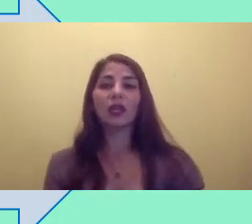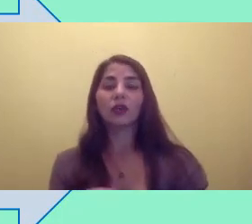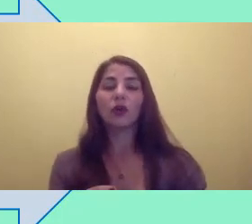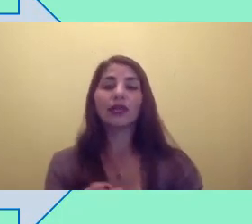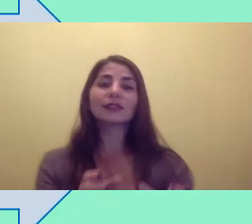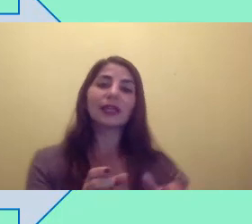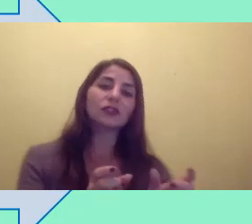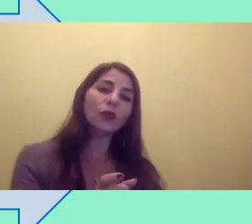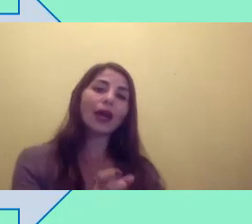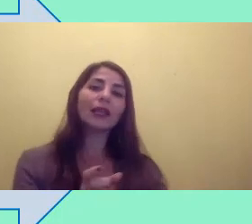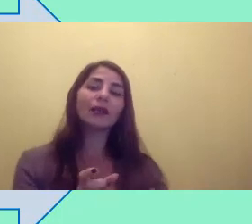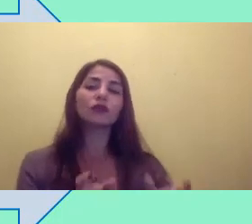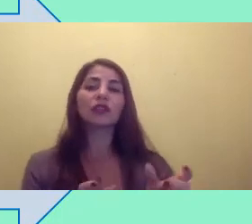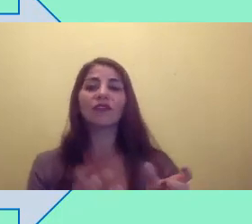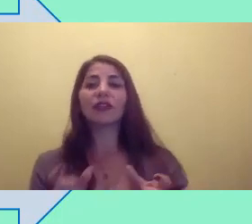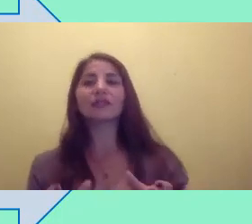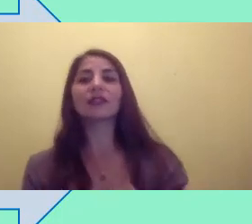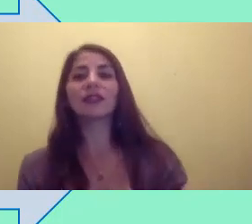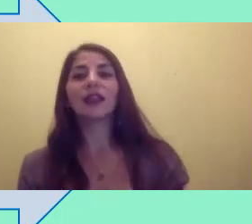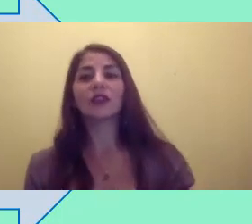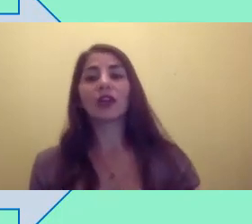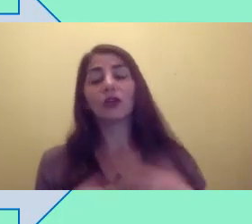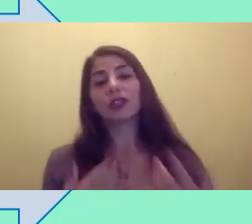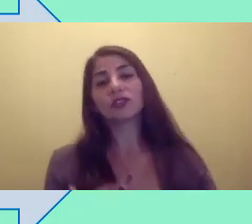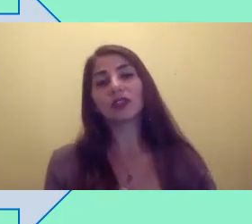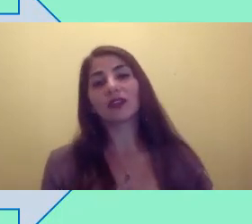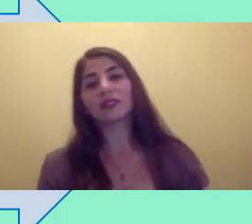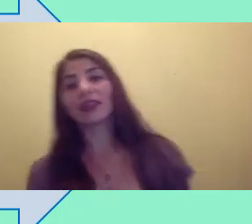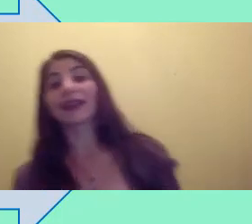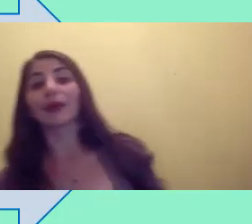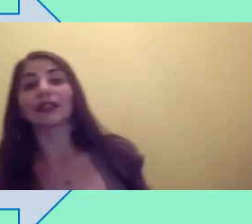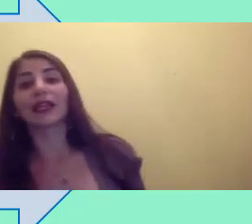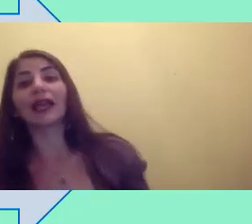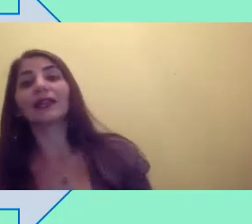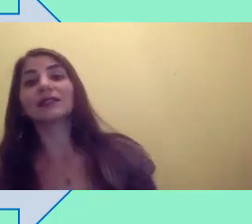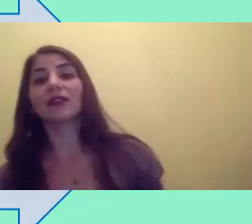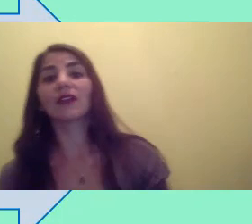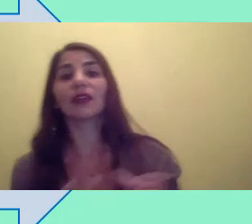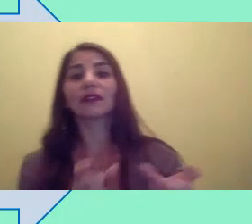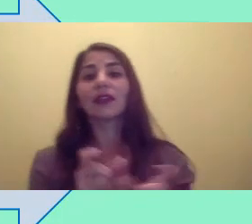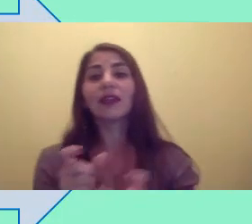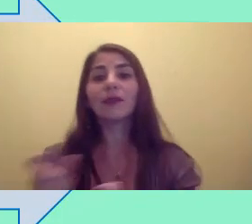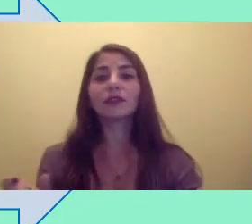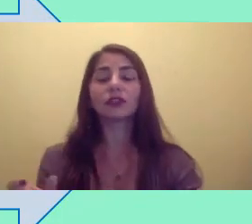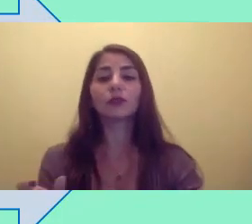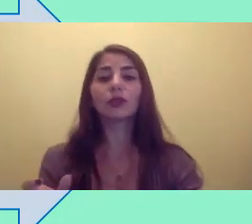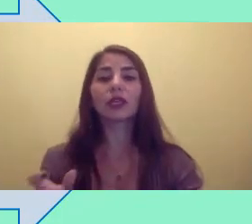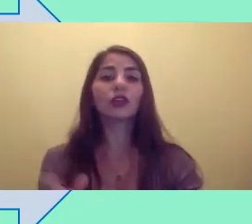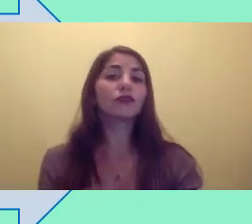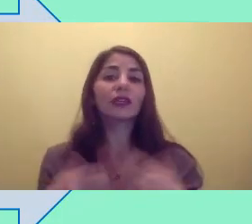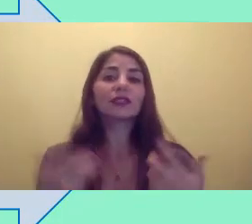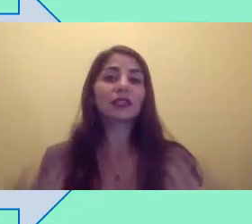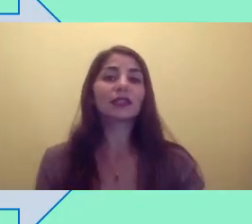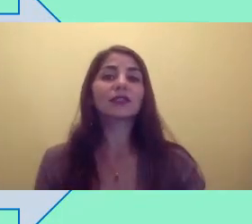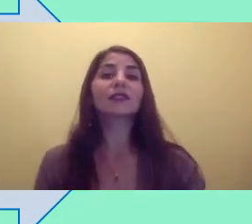refiero, que no es textual y muchas veces las oraciones van a ser agramaticales y van a faltar elementos